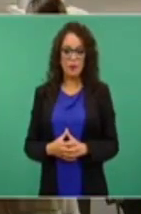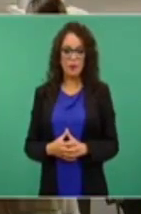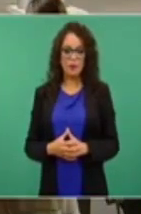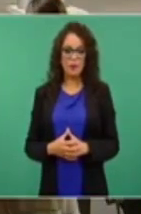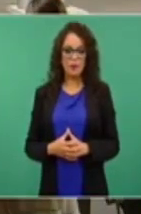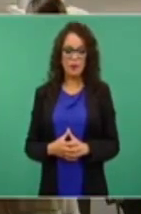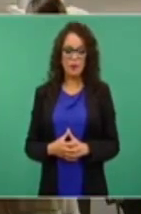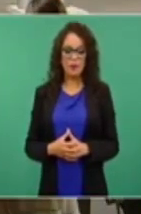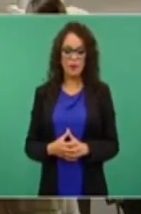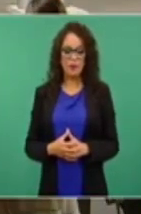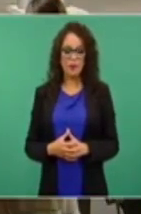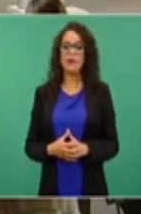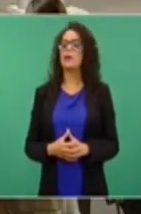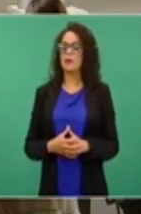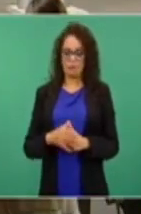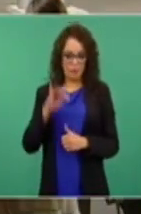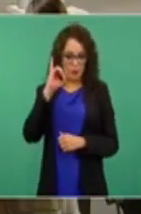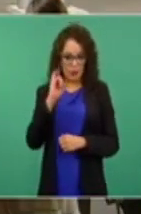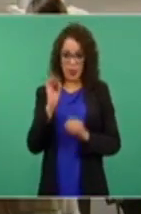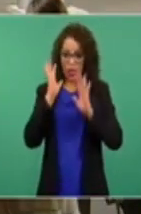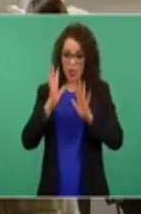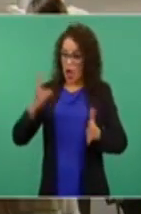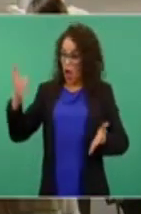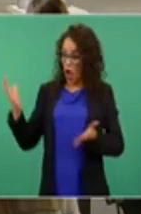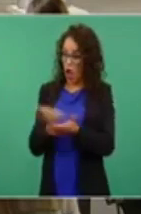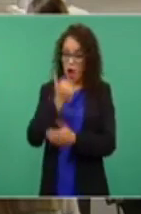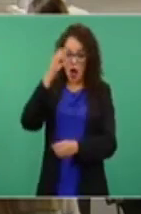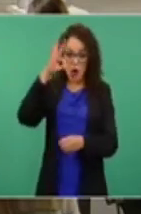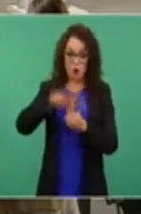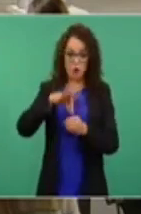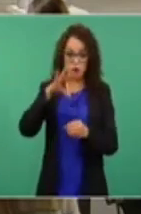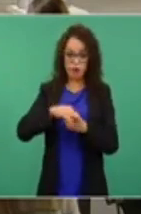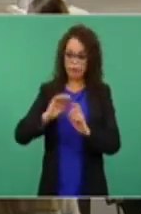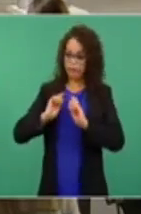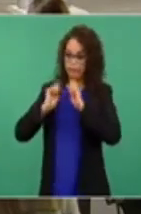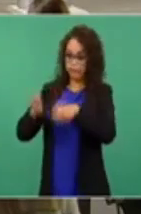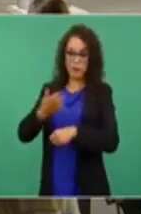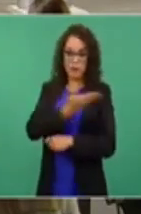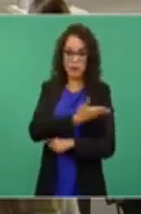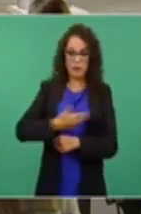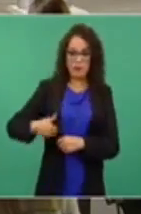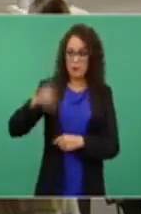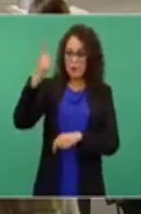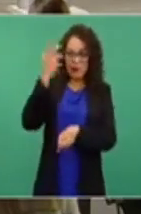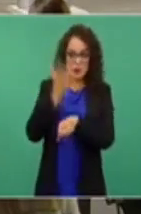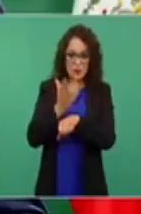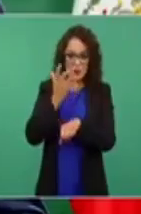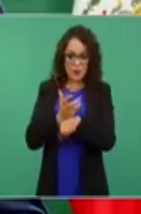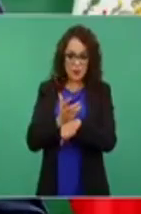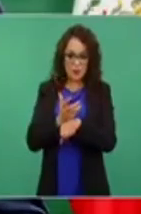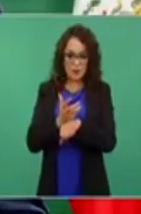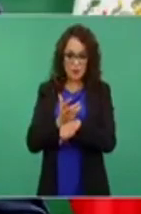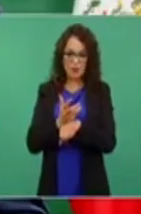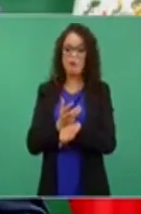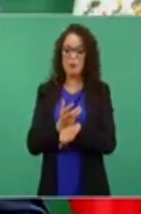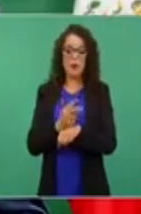reconocido como presidente de Estados Unidos, y le agradezco mucho